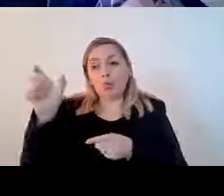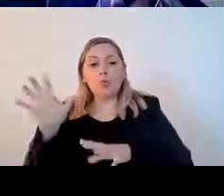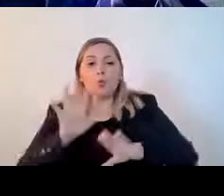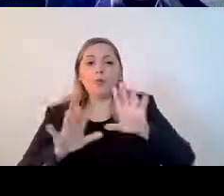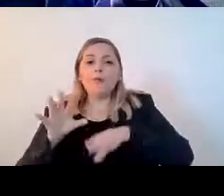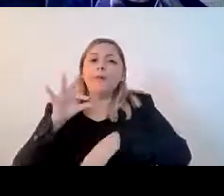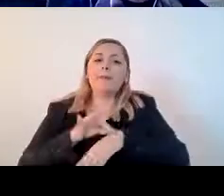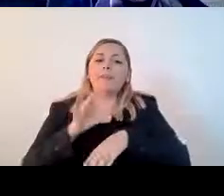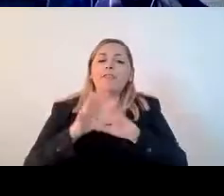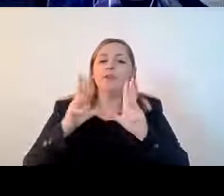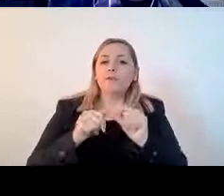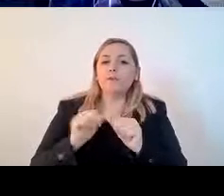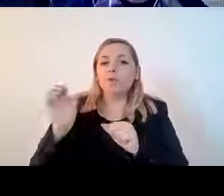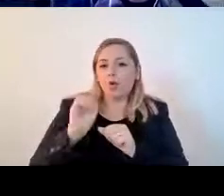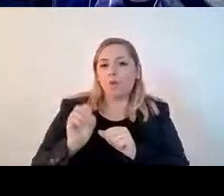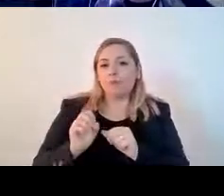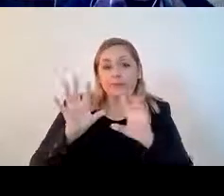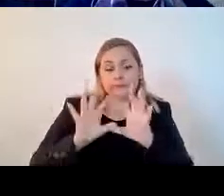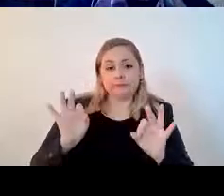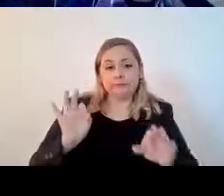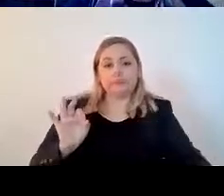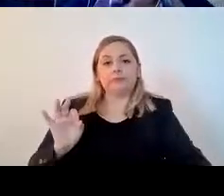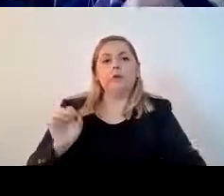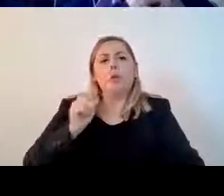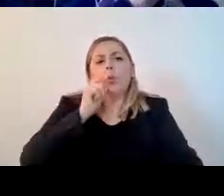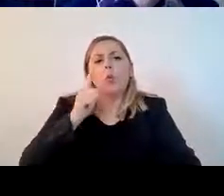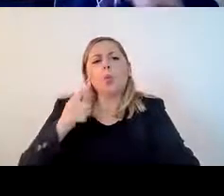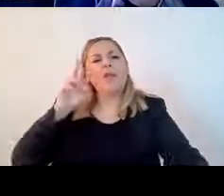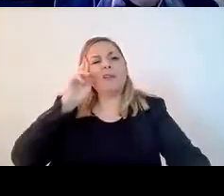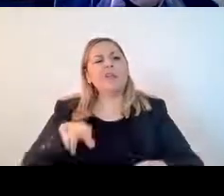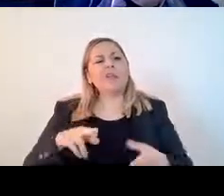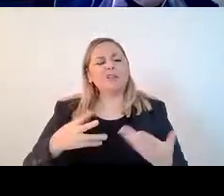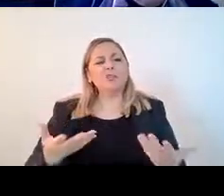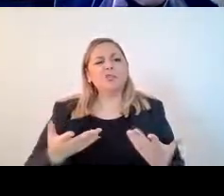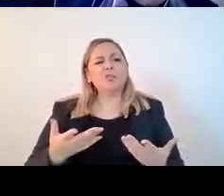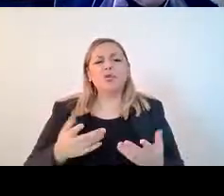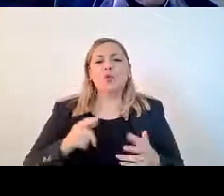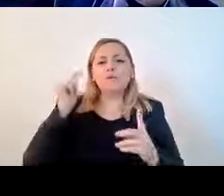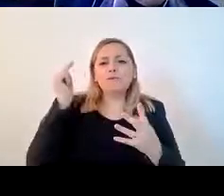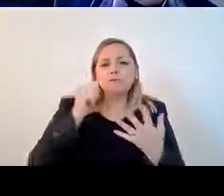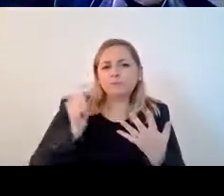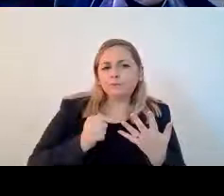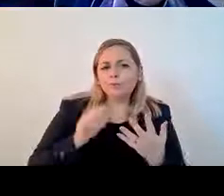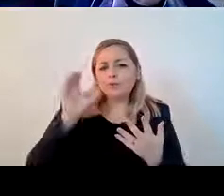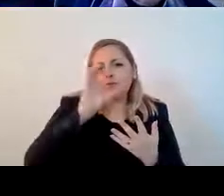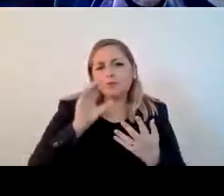de la familia o el especialista. ¿Cuáles son las razones por qué se busca evaluarse la presencia del trastorno?